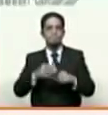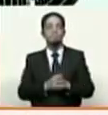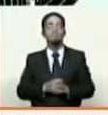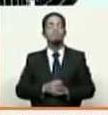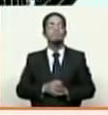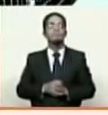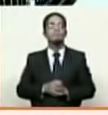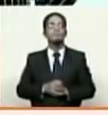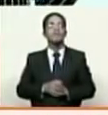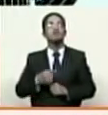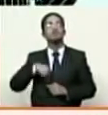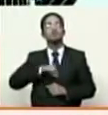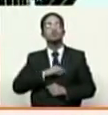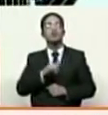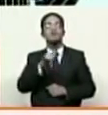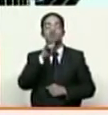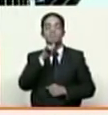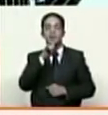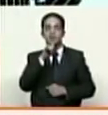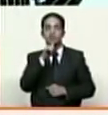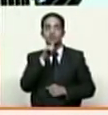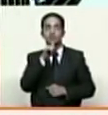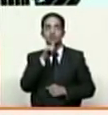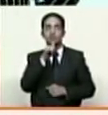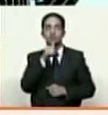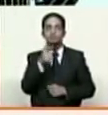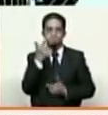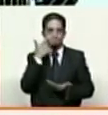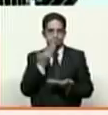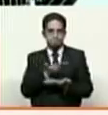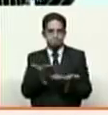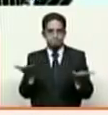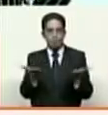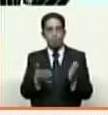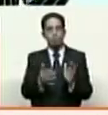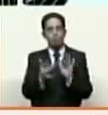importantes. Con esta información, nosotros regresamos el contacto con ustedes a los estudios. Adelante.